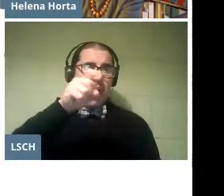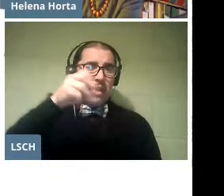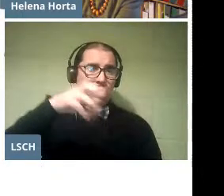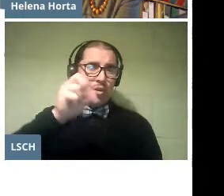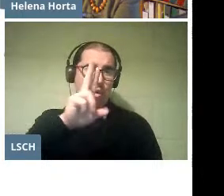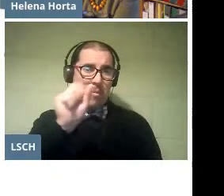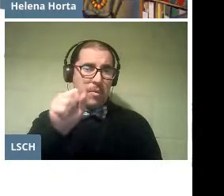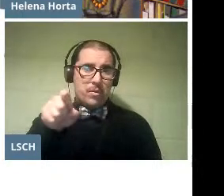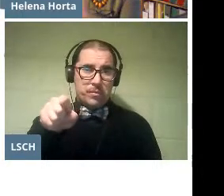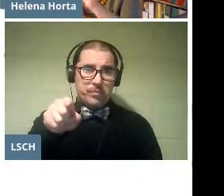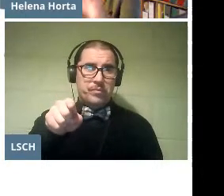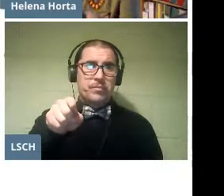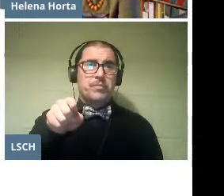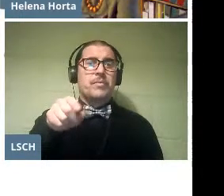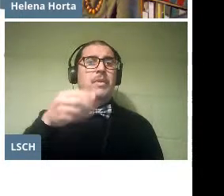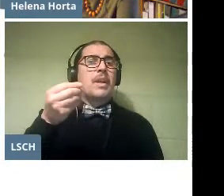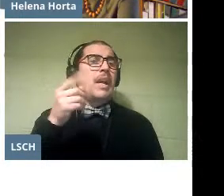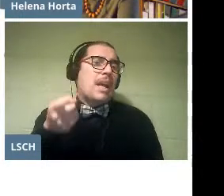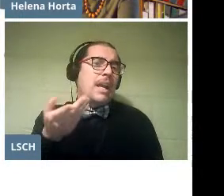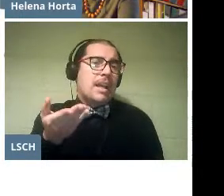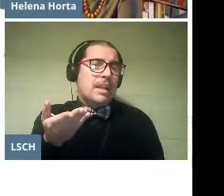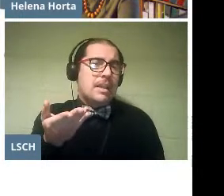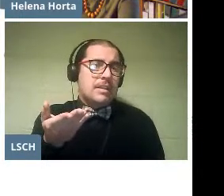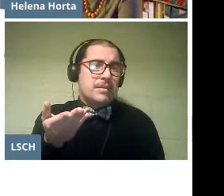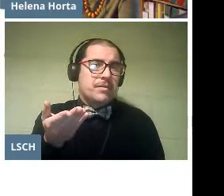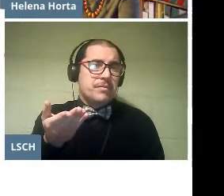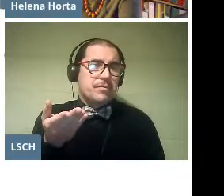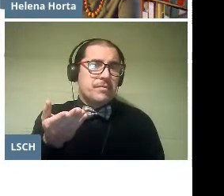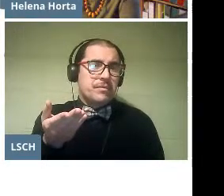cronista que en su momento,